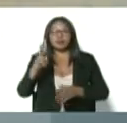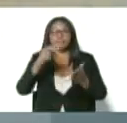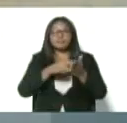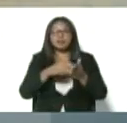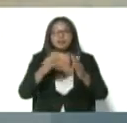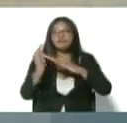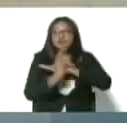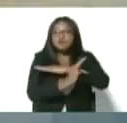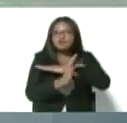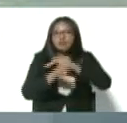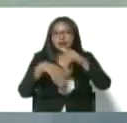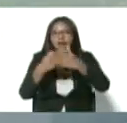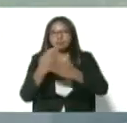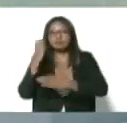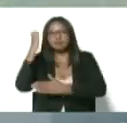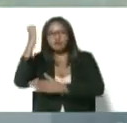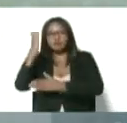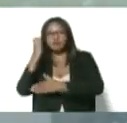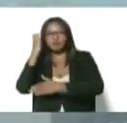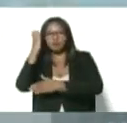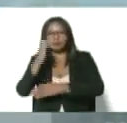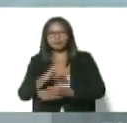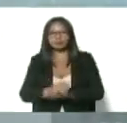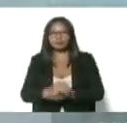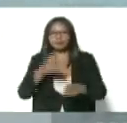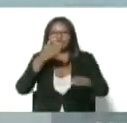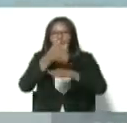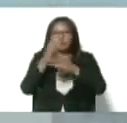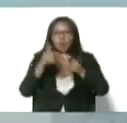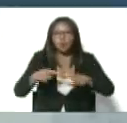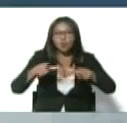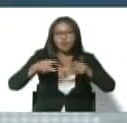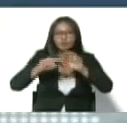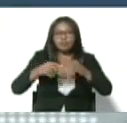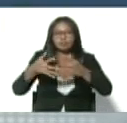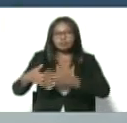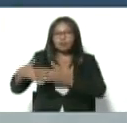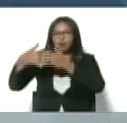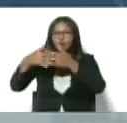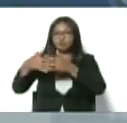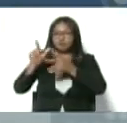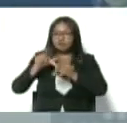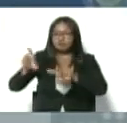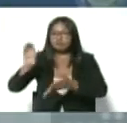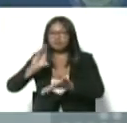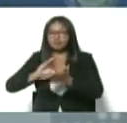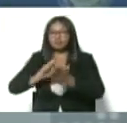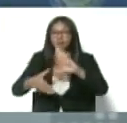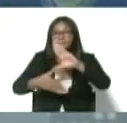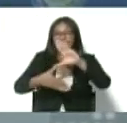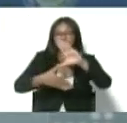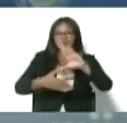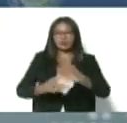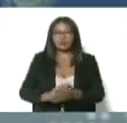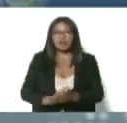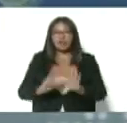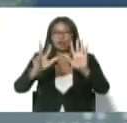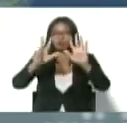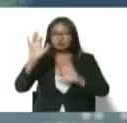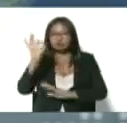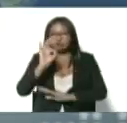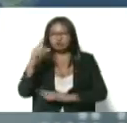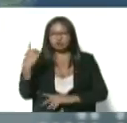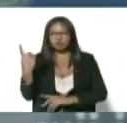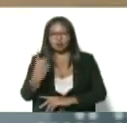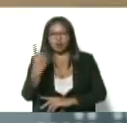llevarlas a europa para llevarlas a parte de eeuu parte de centroamérica el 8% nada más